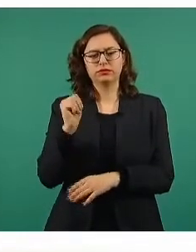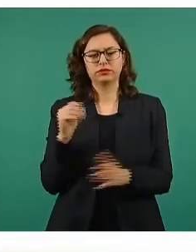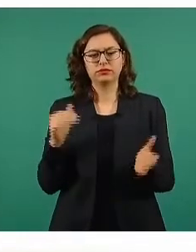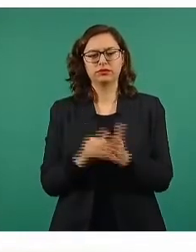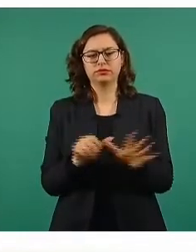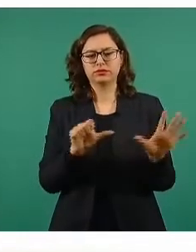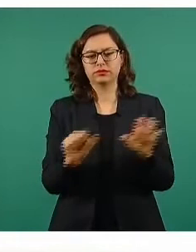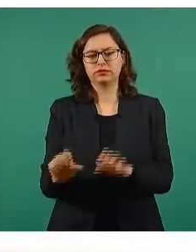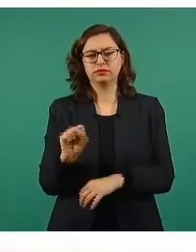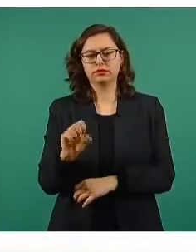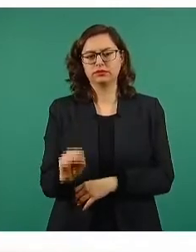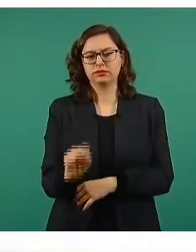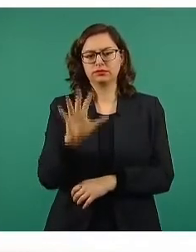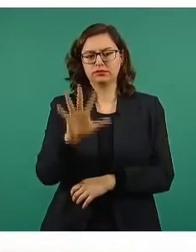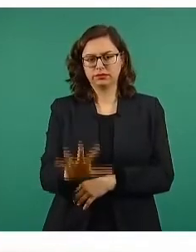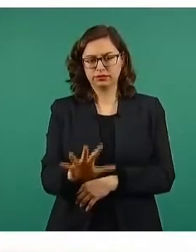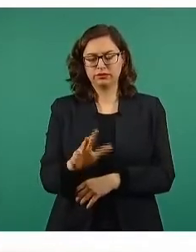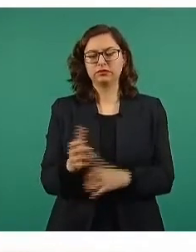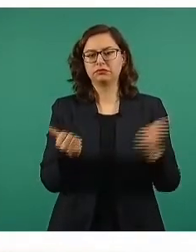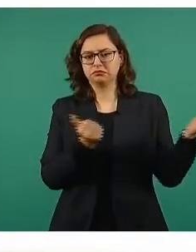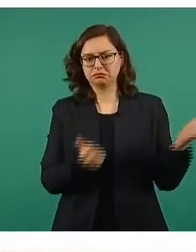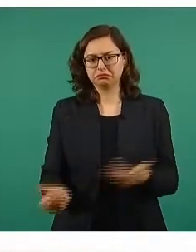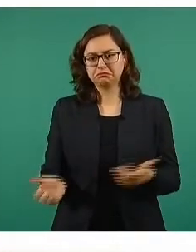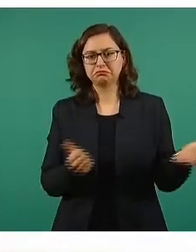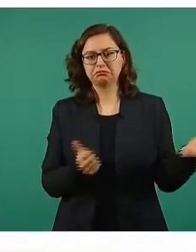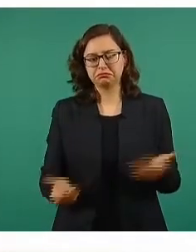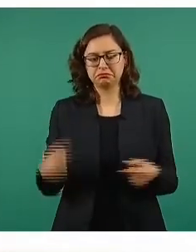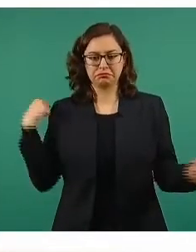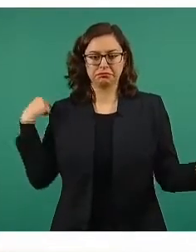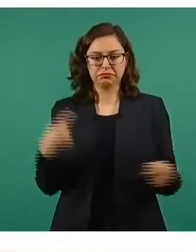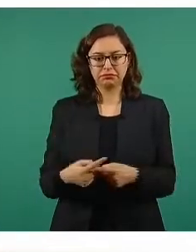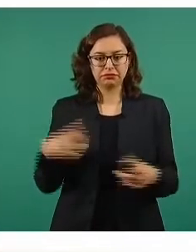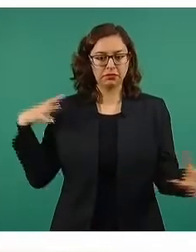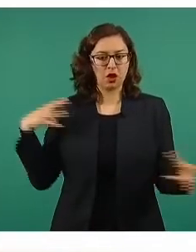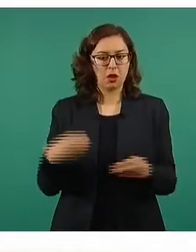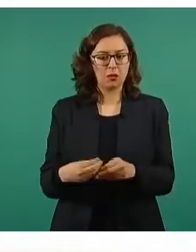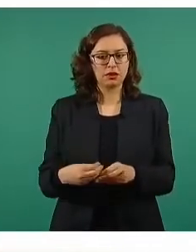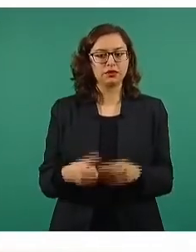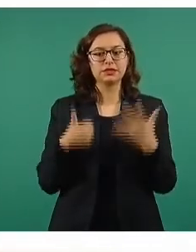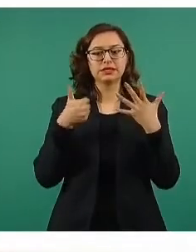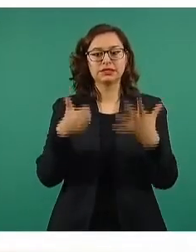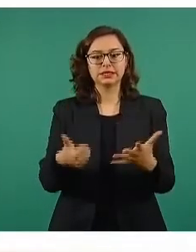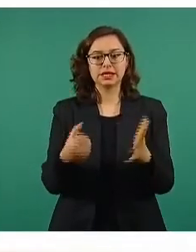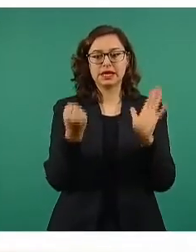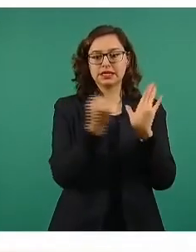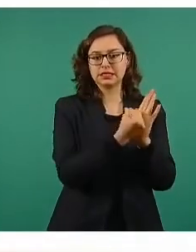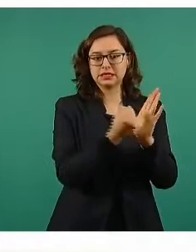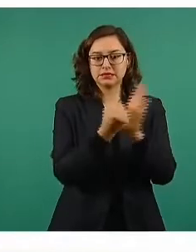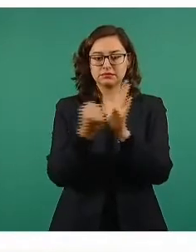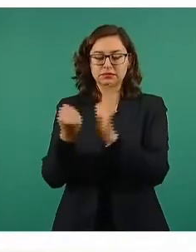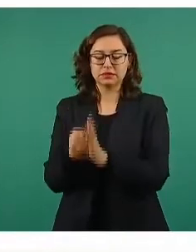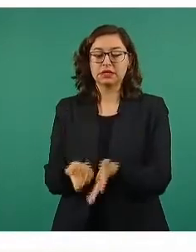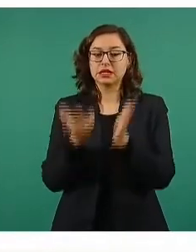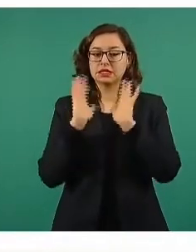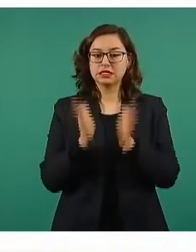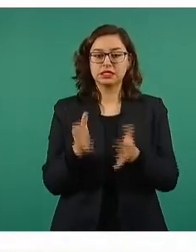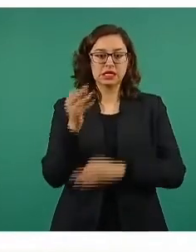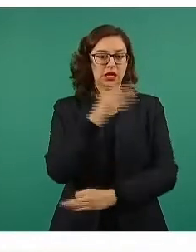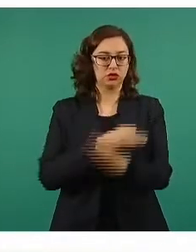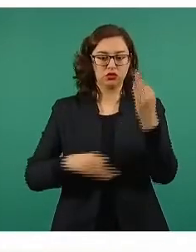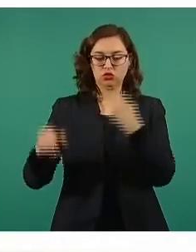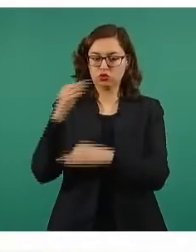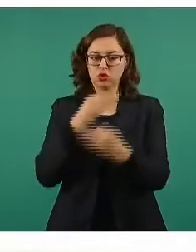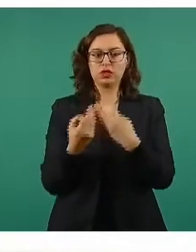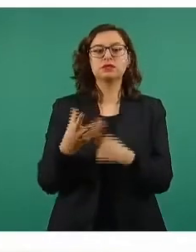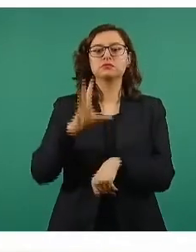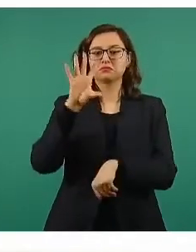52.769.665 de 6 clases de vacunas que se utilizan en México, todas ellas que han sido autorizadas para su uso en esta